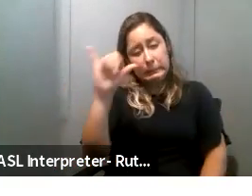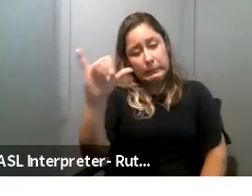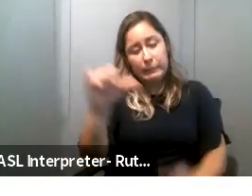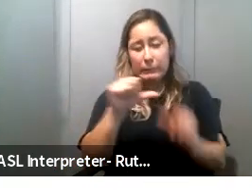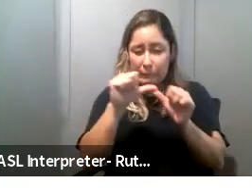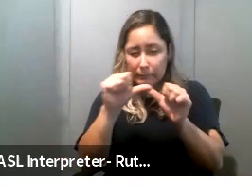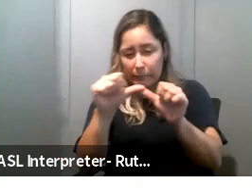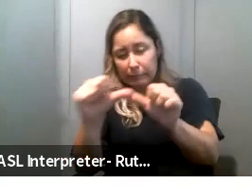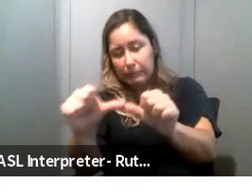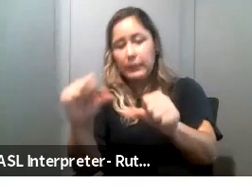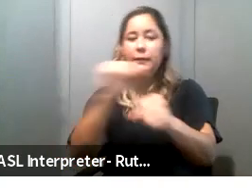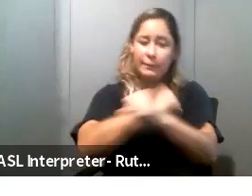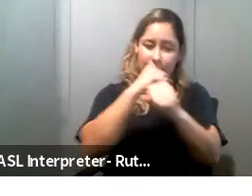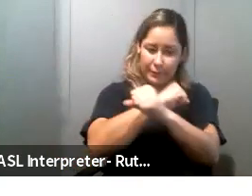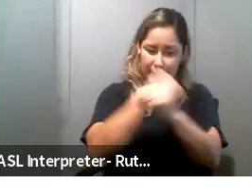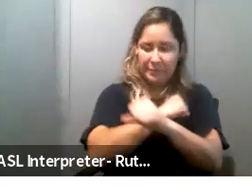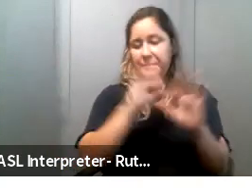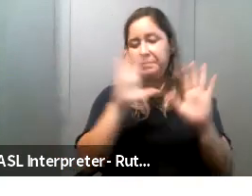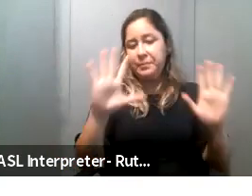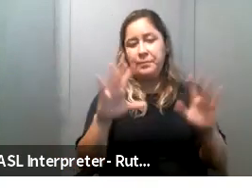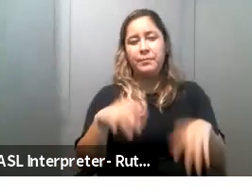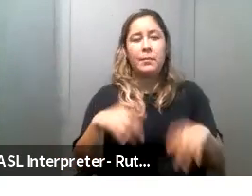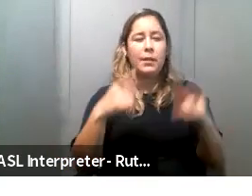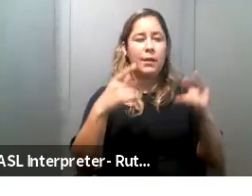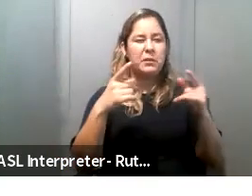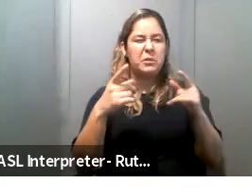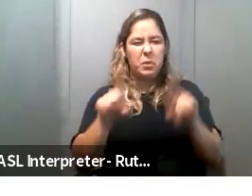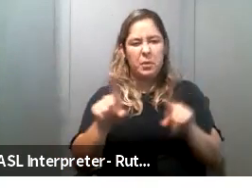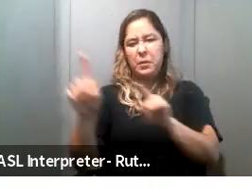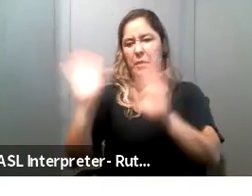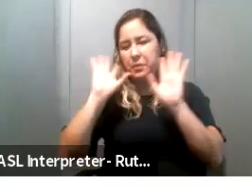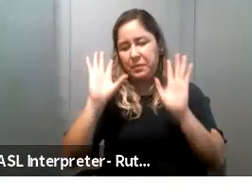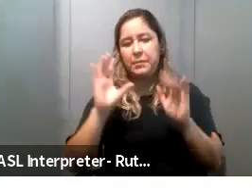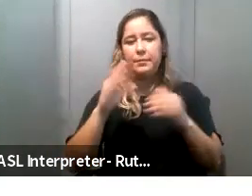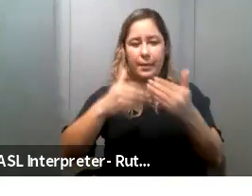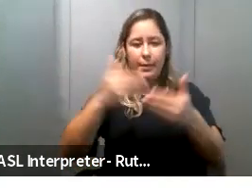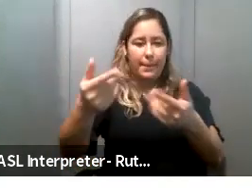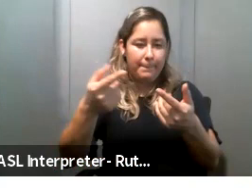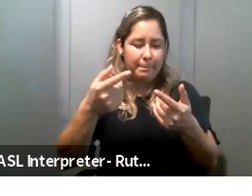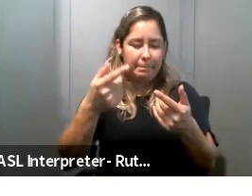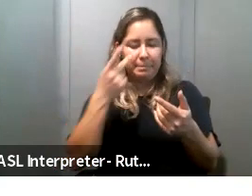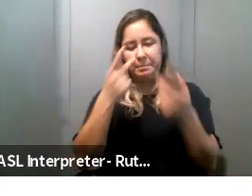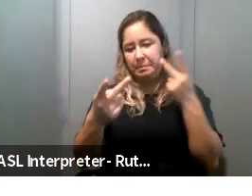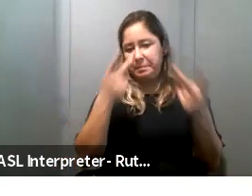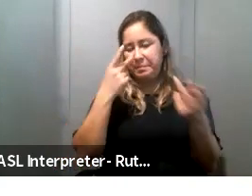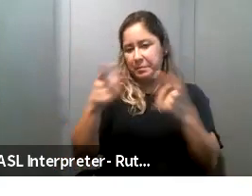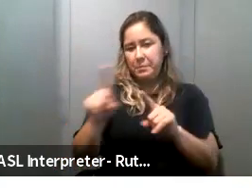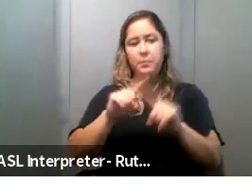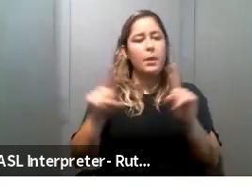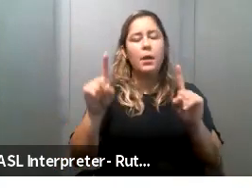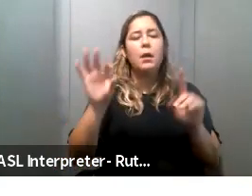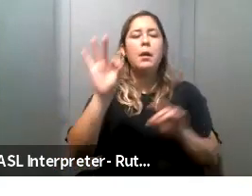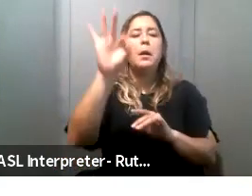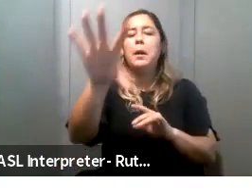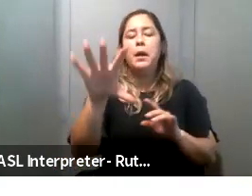hay muchas cosas que están pasando en el caso, pero les voy a dejar nomás con que es muy importante luchar